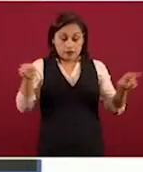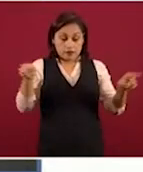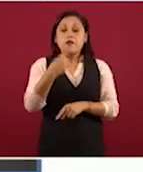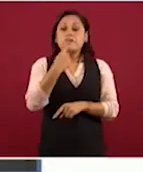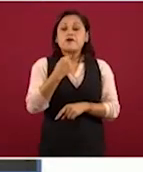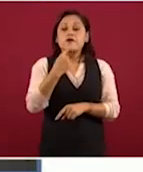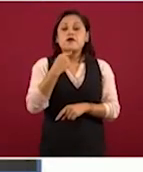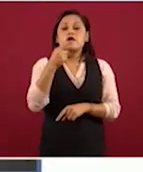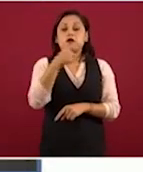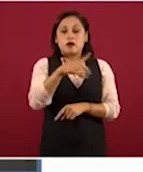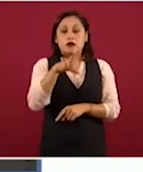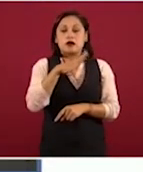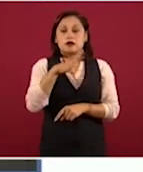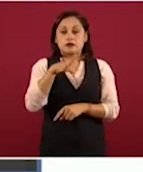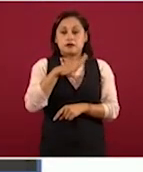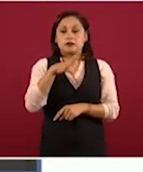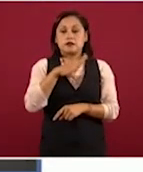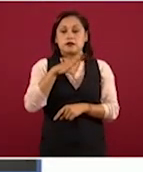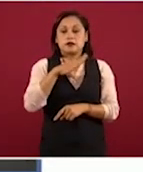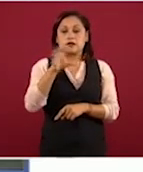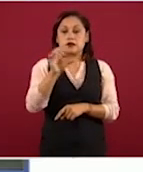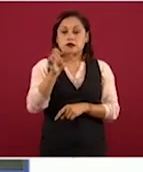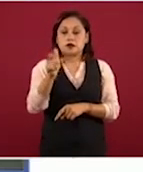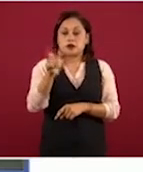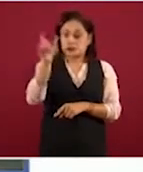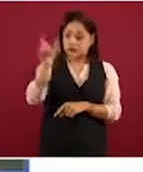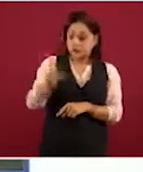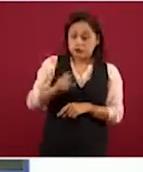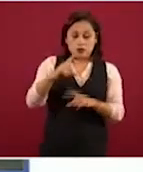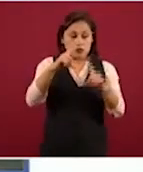del otro lado donde se ubican en los rayos gamma.